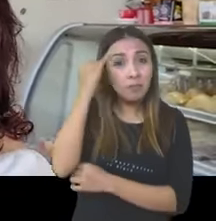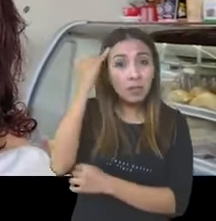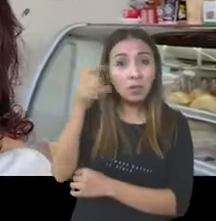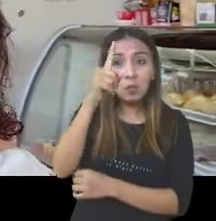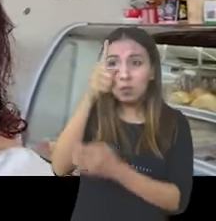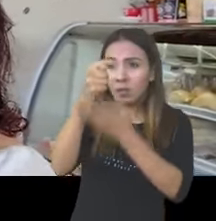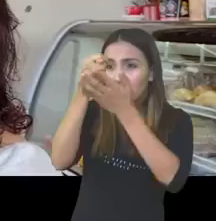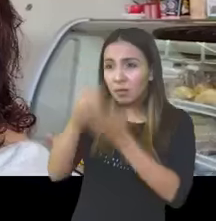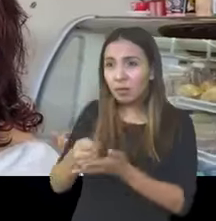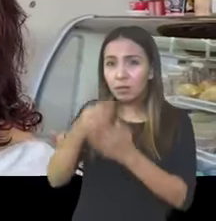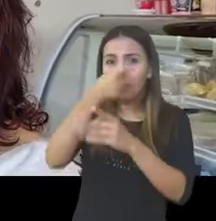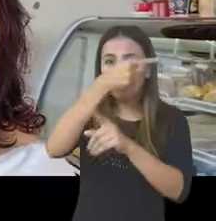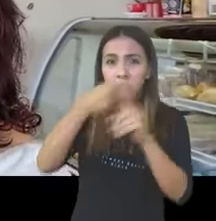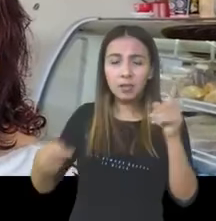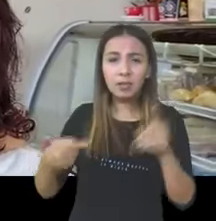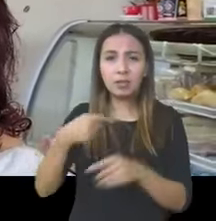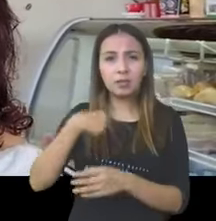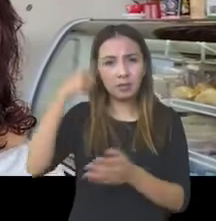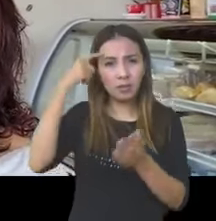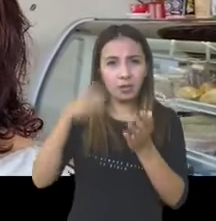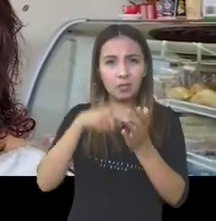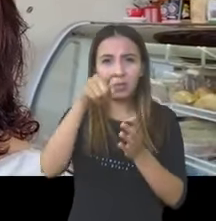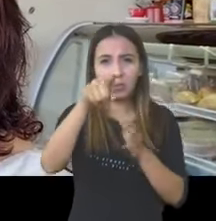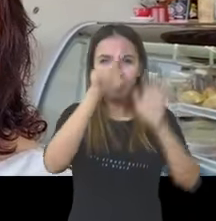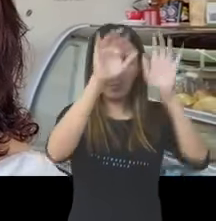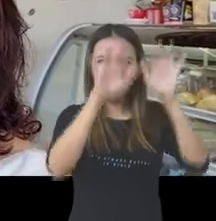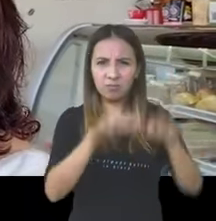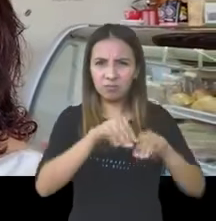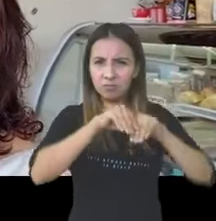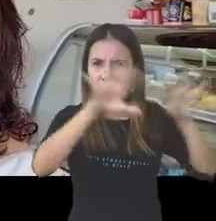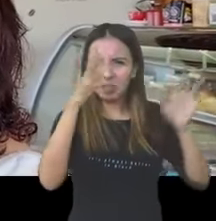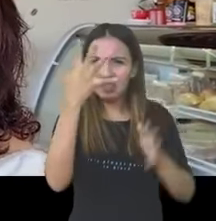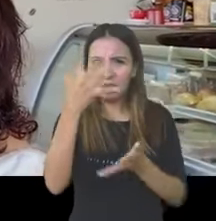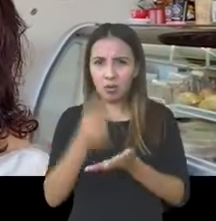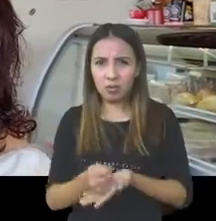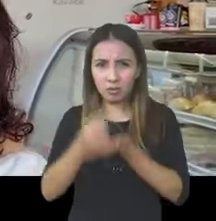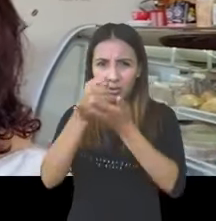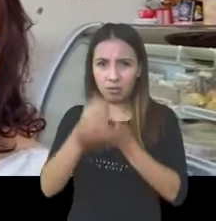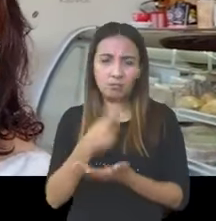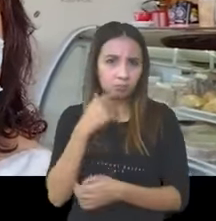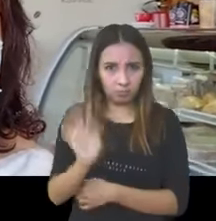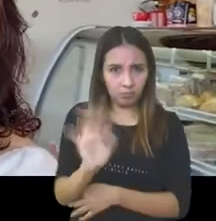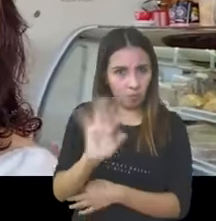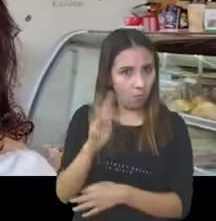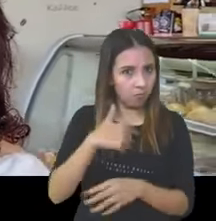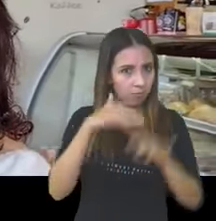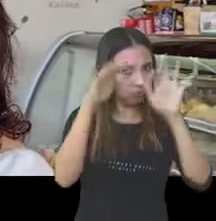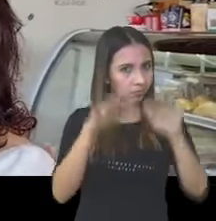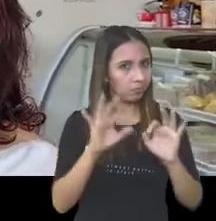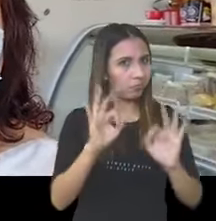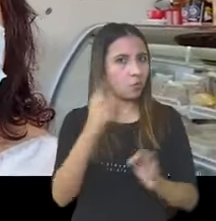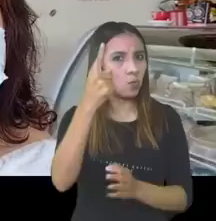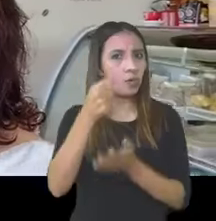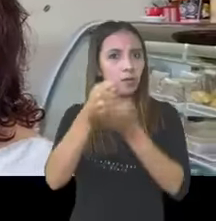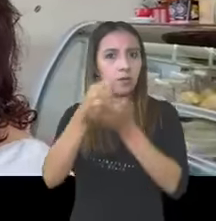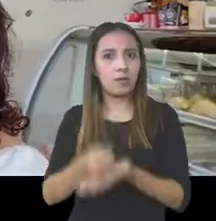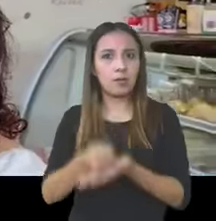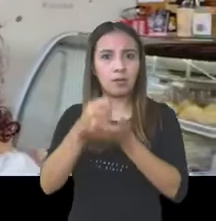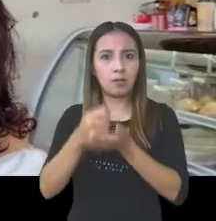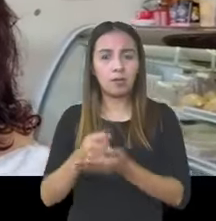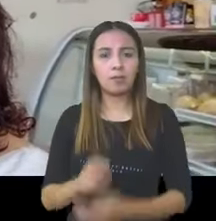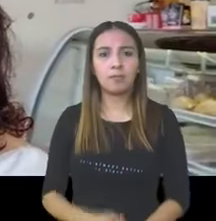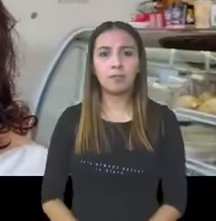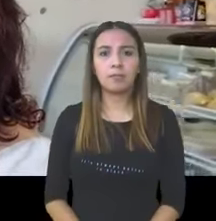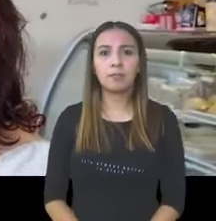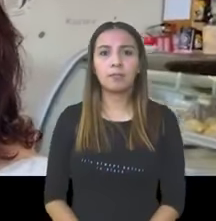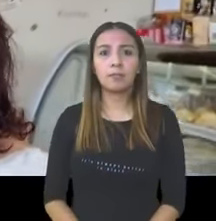Creo que en tu nota habías puesto 5 toneladas y media. No, es una tonelada lo que puse yo ahí. Fíjate que la manera